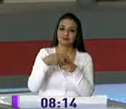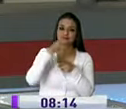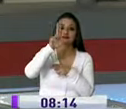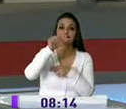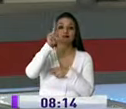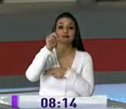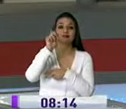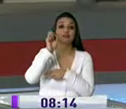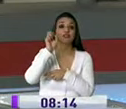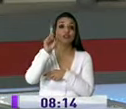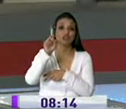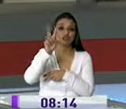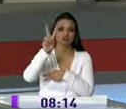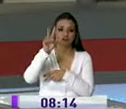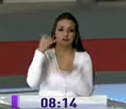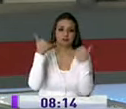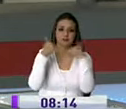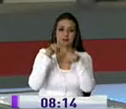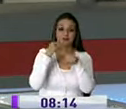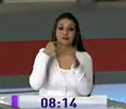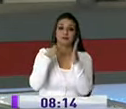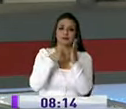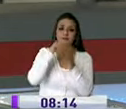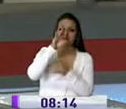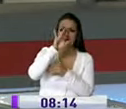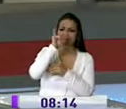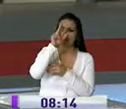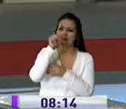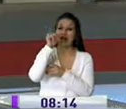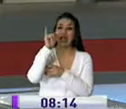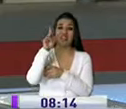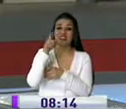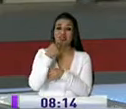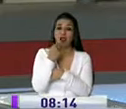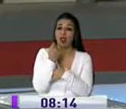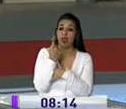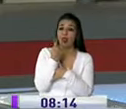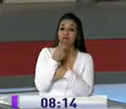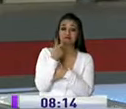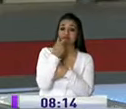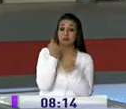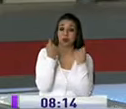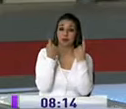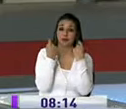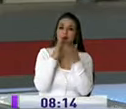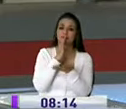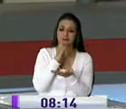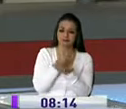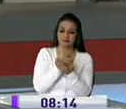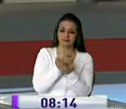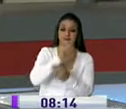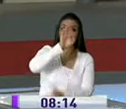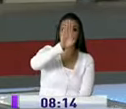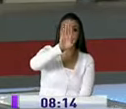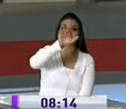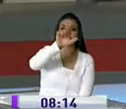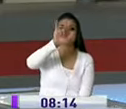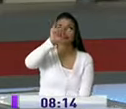español es blind, porque si no pones blind y no entendemos ni jota, me decía. Entonces, blind